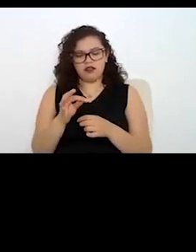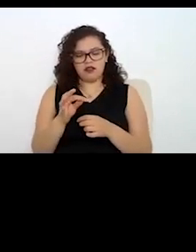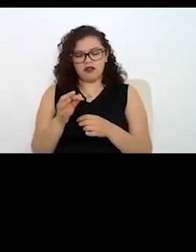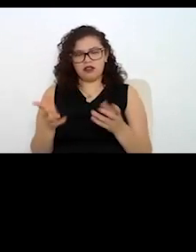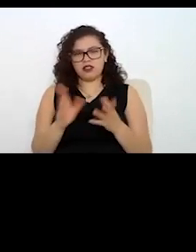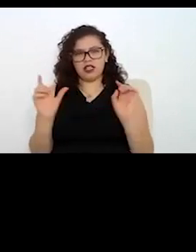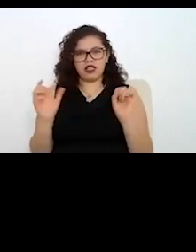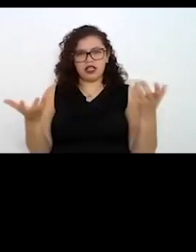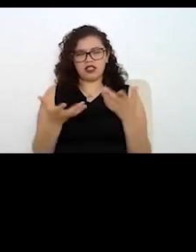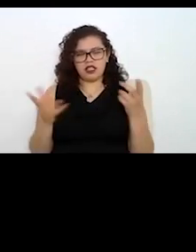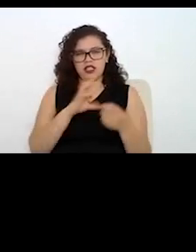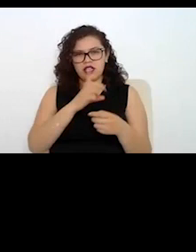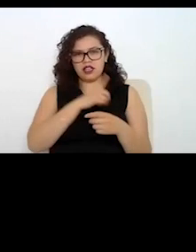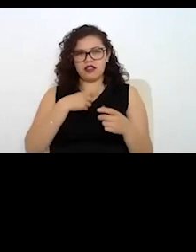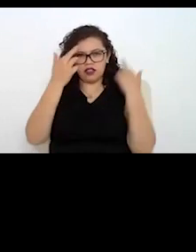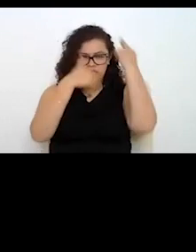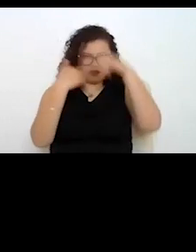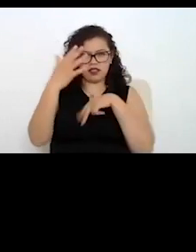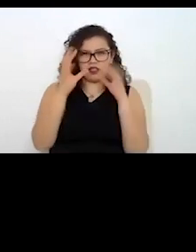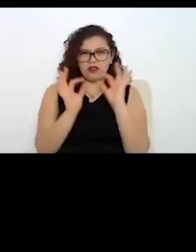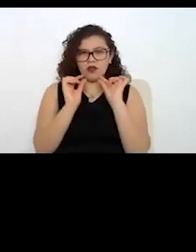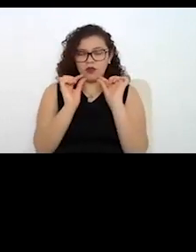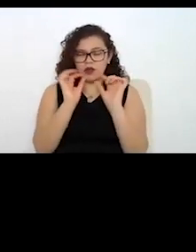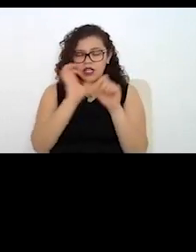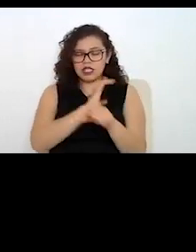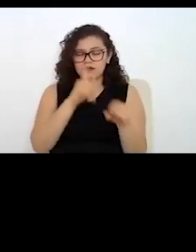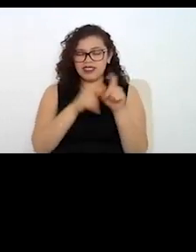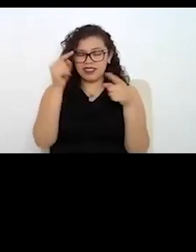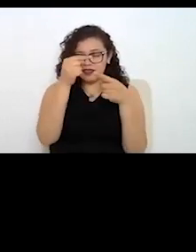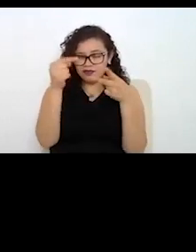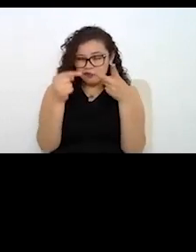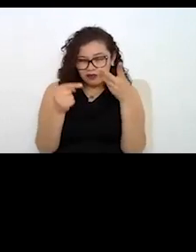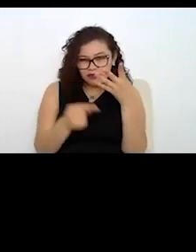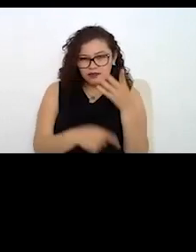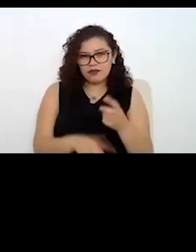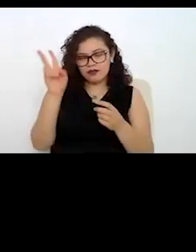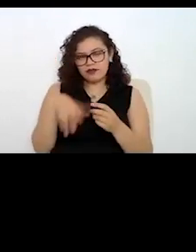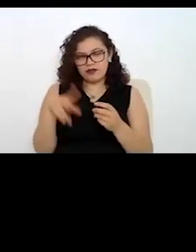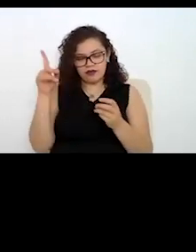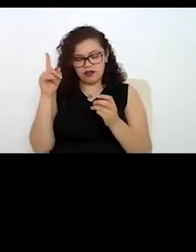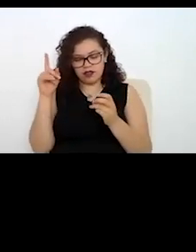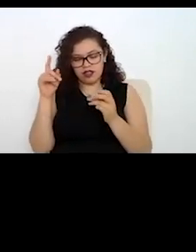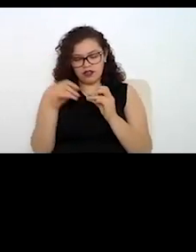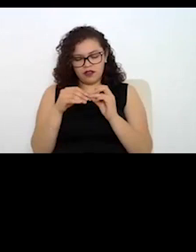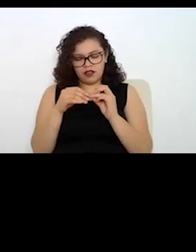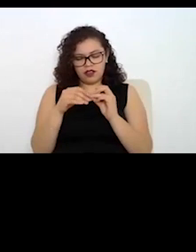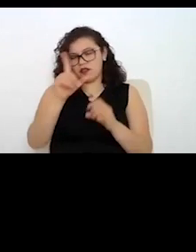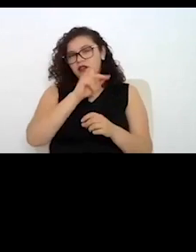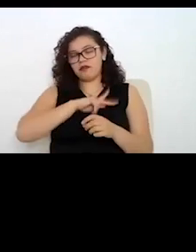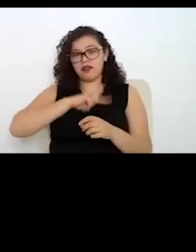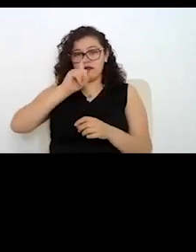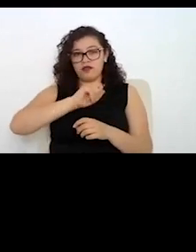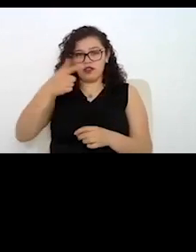casos que se tienen que analizar de manera súper particular y detallada y sería bastante no profesional de mi parte de